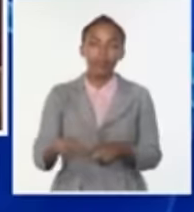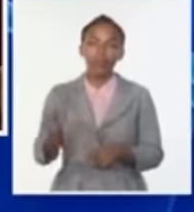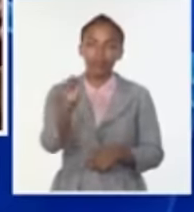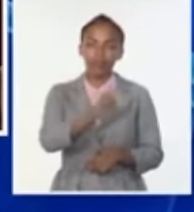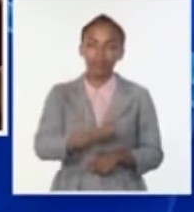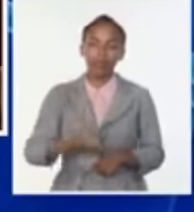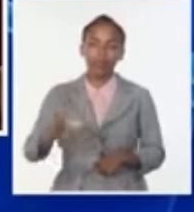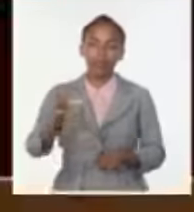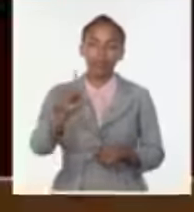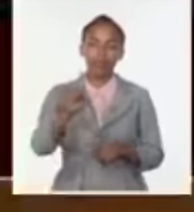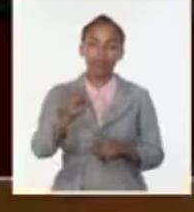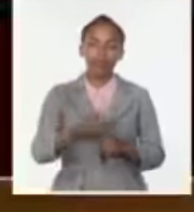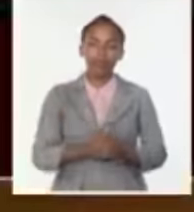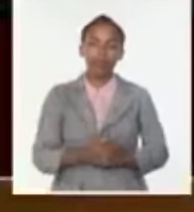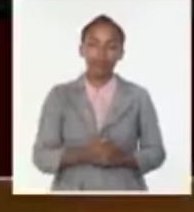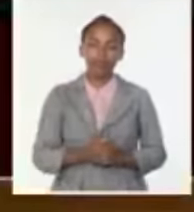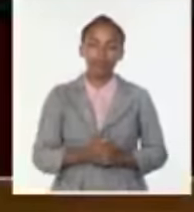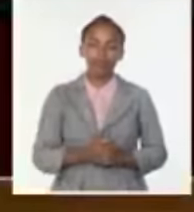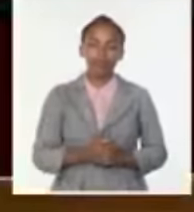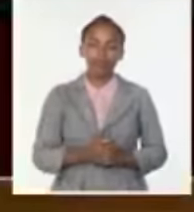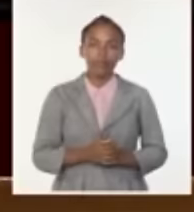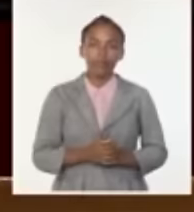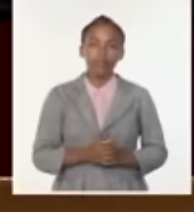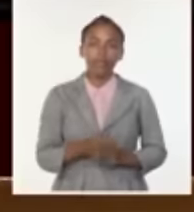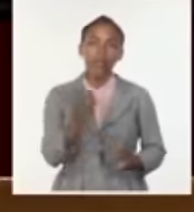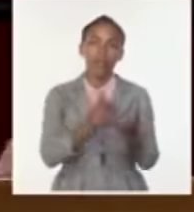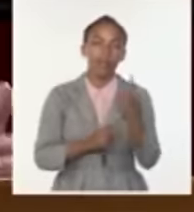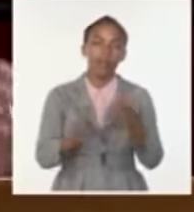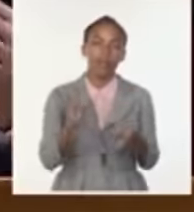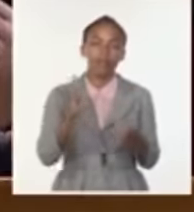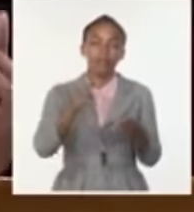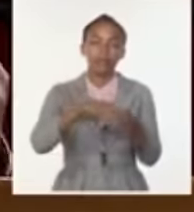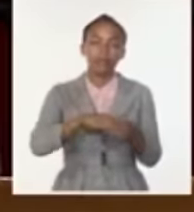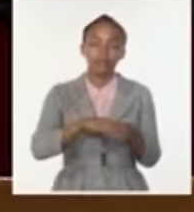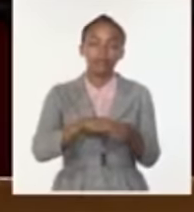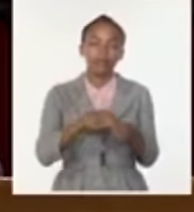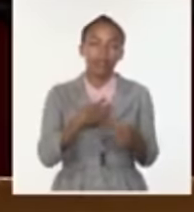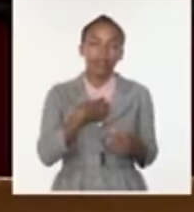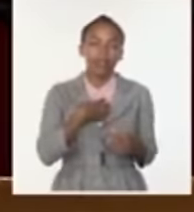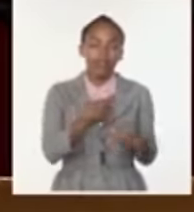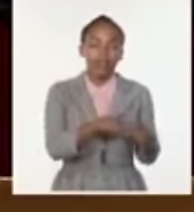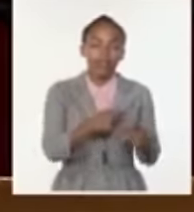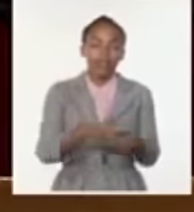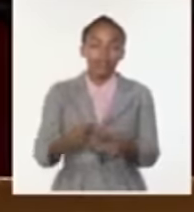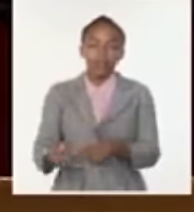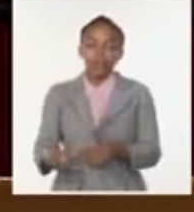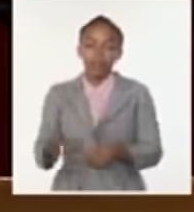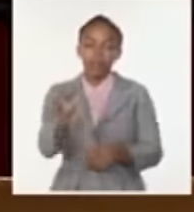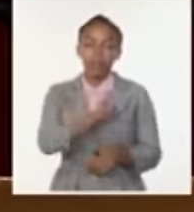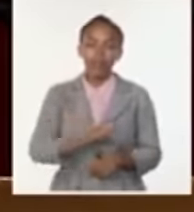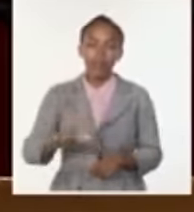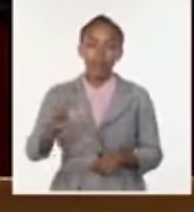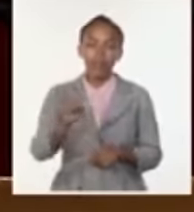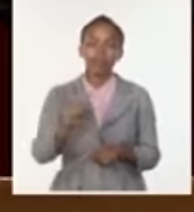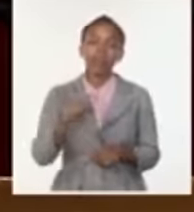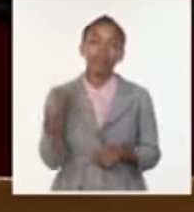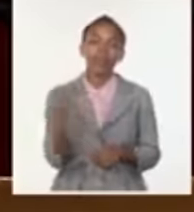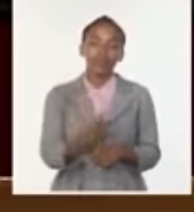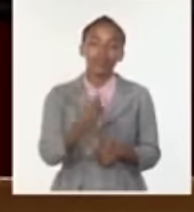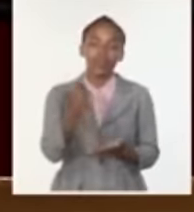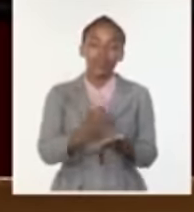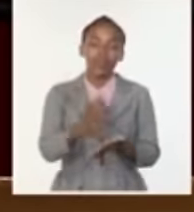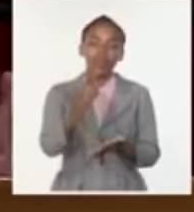errores. Hay MIPYMES que tienen unos objetos sociales. Además, nosotros la aprobamos por el objeto